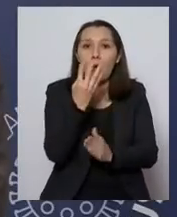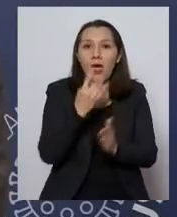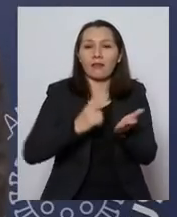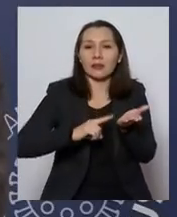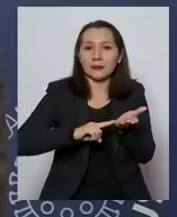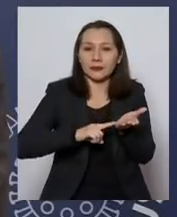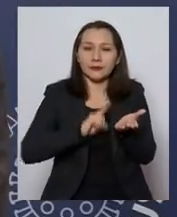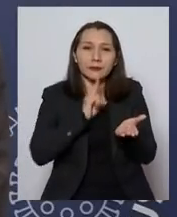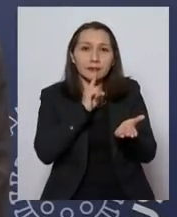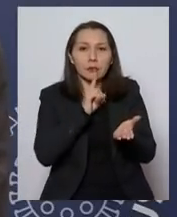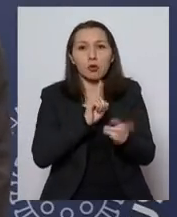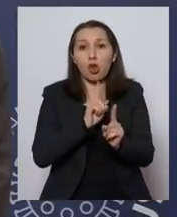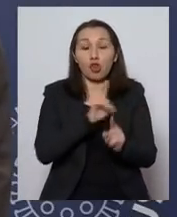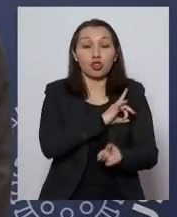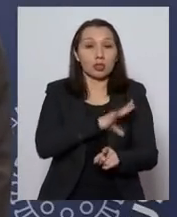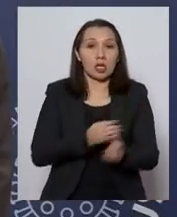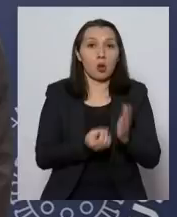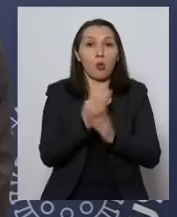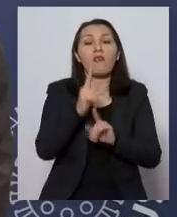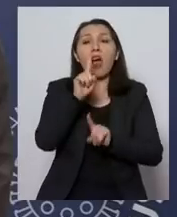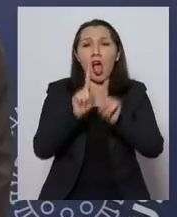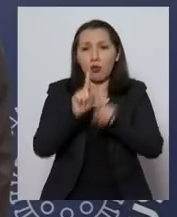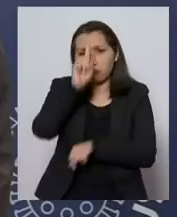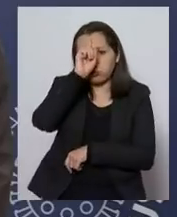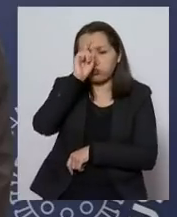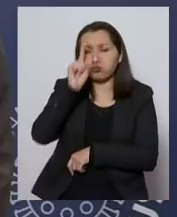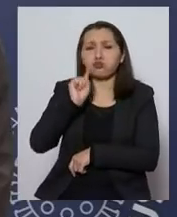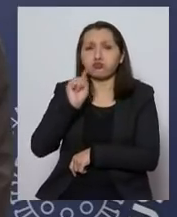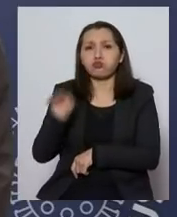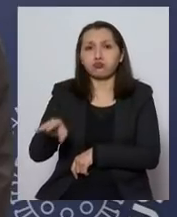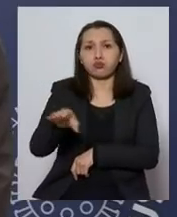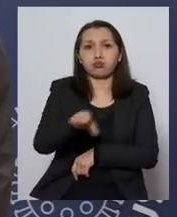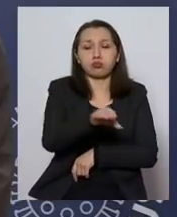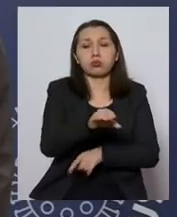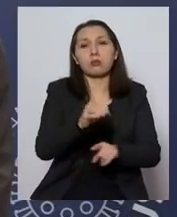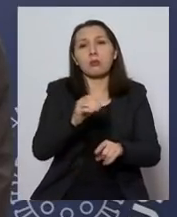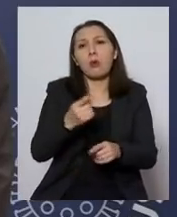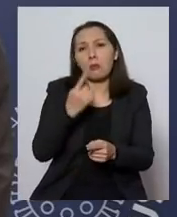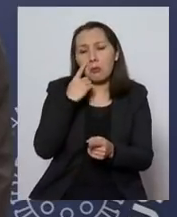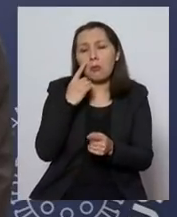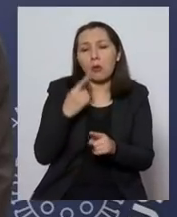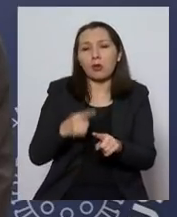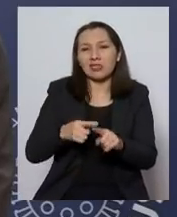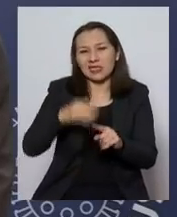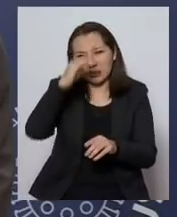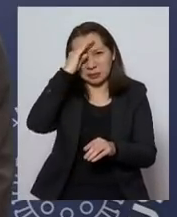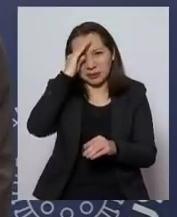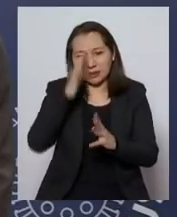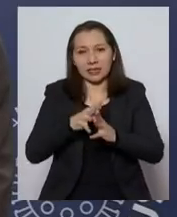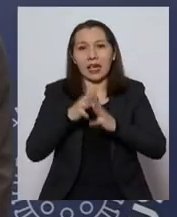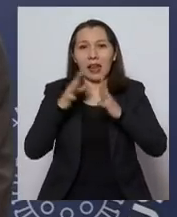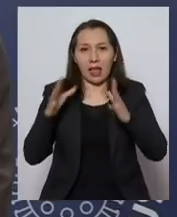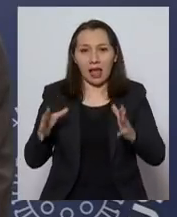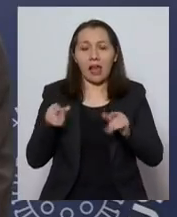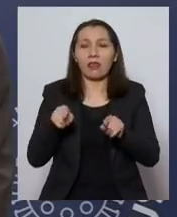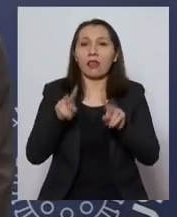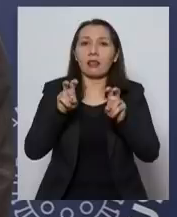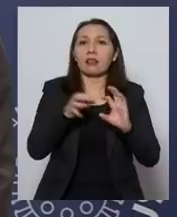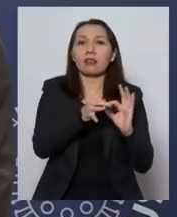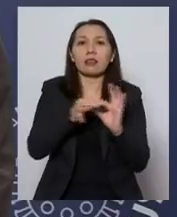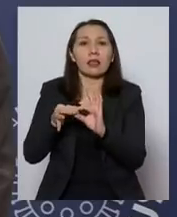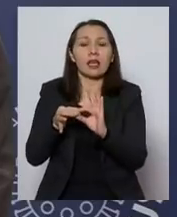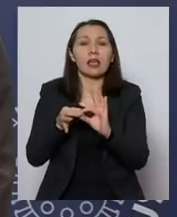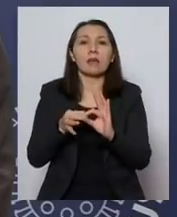tecnología, no nueva en Chile porque hay algunos hospitales que tienen una experiencia bastante grande en lo que